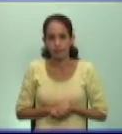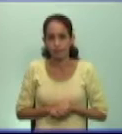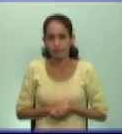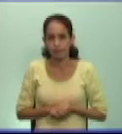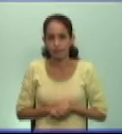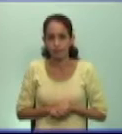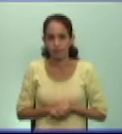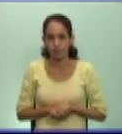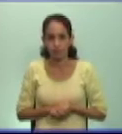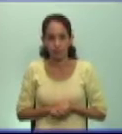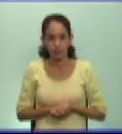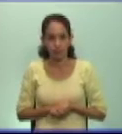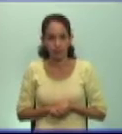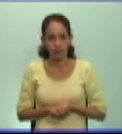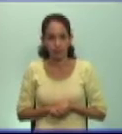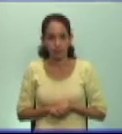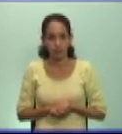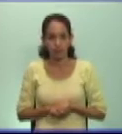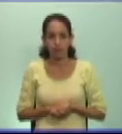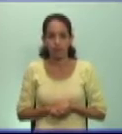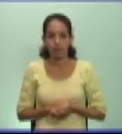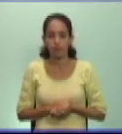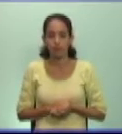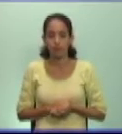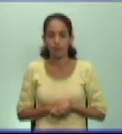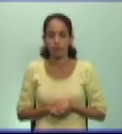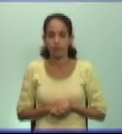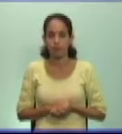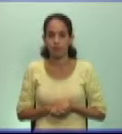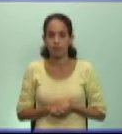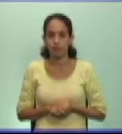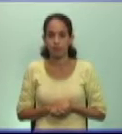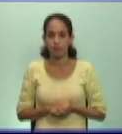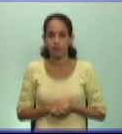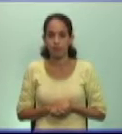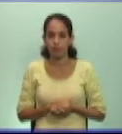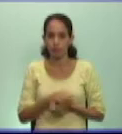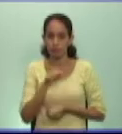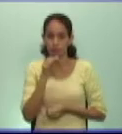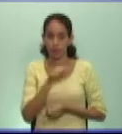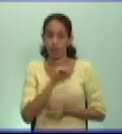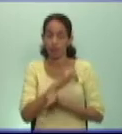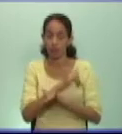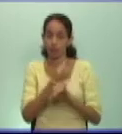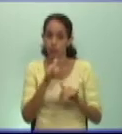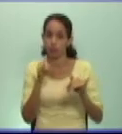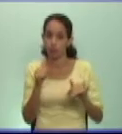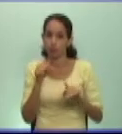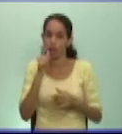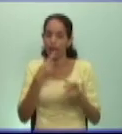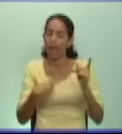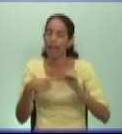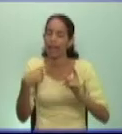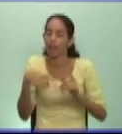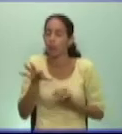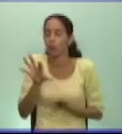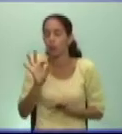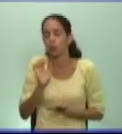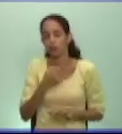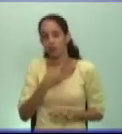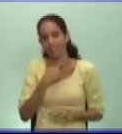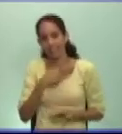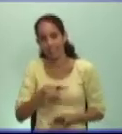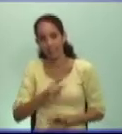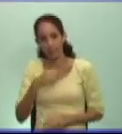Valle, Eugenio María de Hostos en Puerto Rico. O sea, fuimos mencionando algunos de los ejemplos que teníamos.